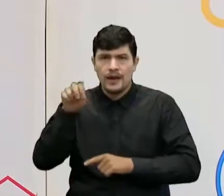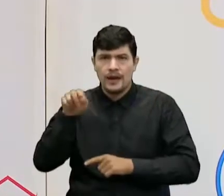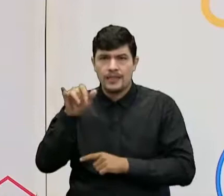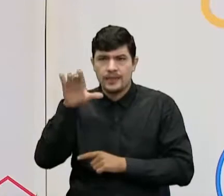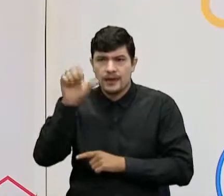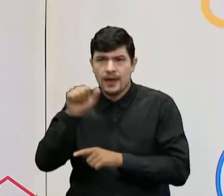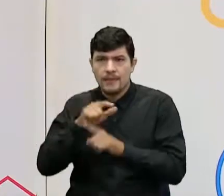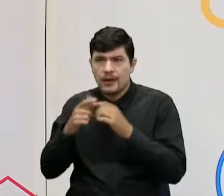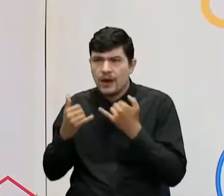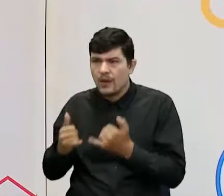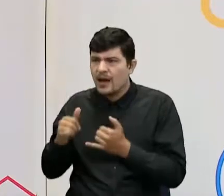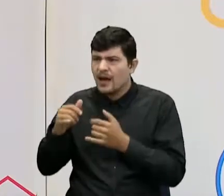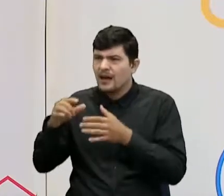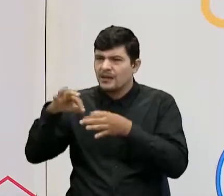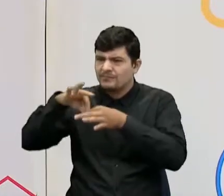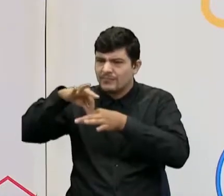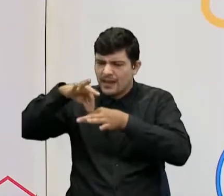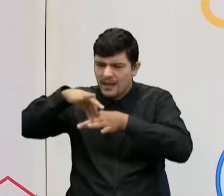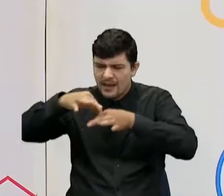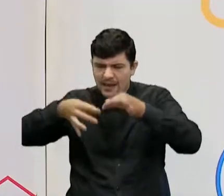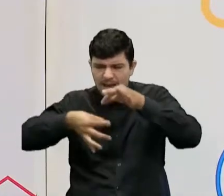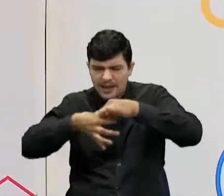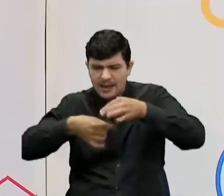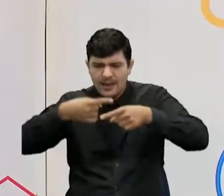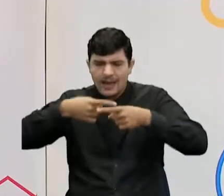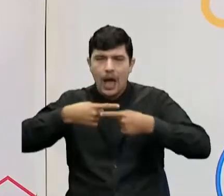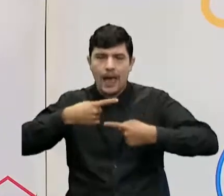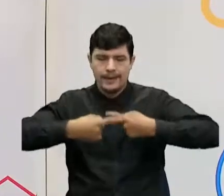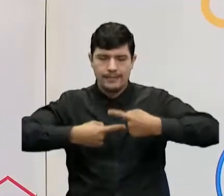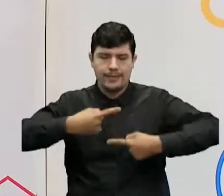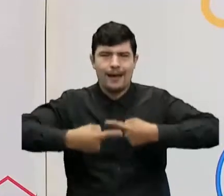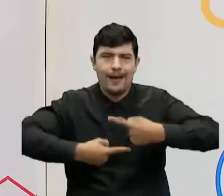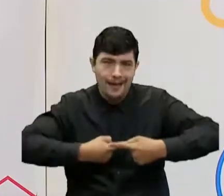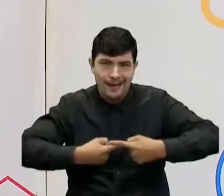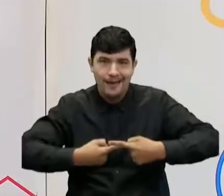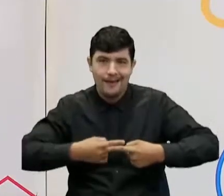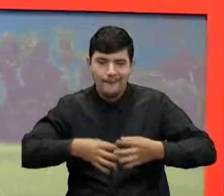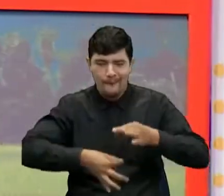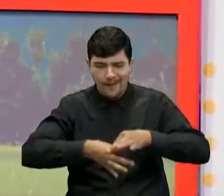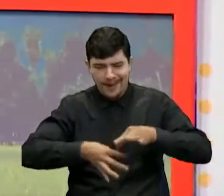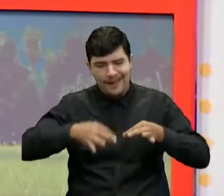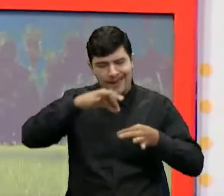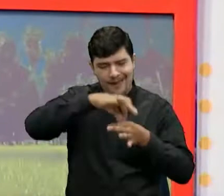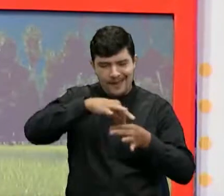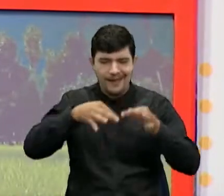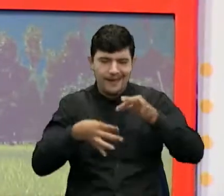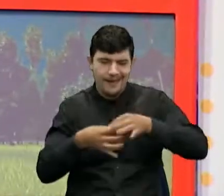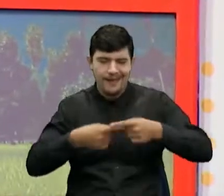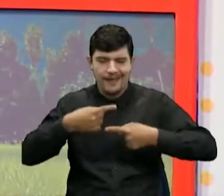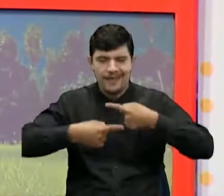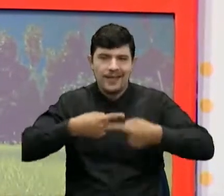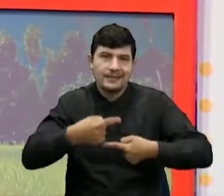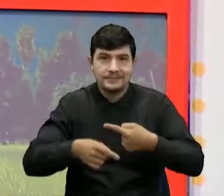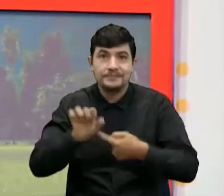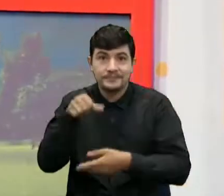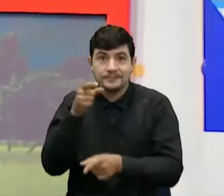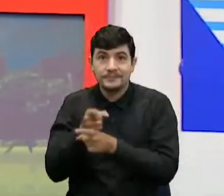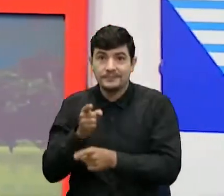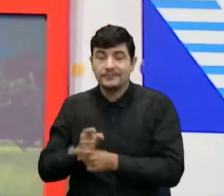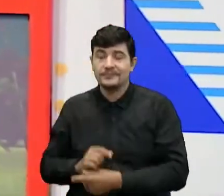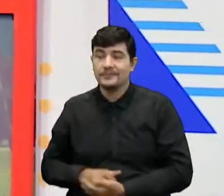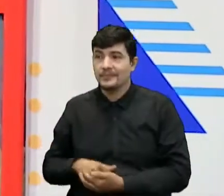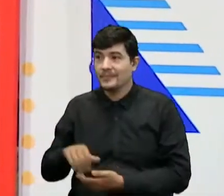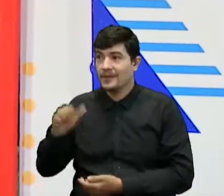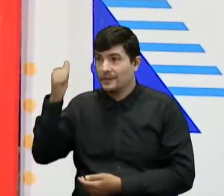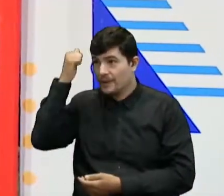Acerca de los genes Del ADN Del ser humano Profe Francisco Mister Frank Mister Frank Porque Francisco no vino Ese fue el que despidieron Si